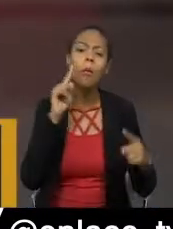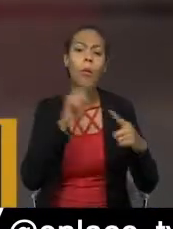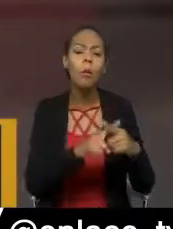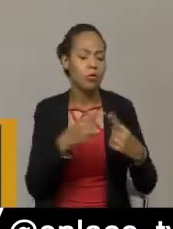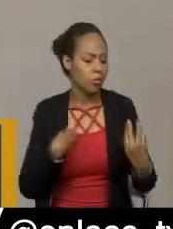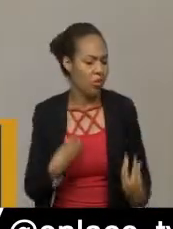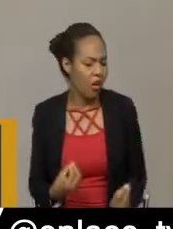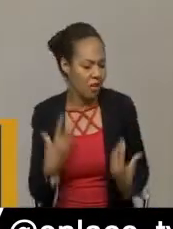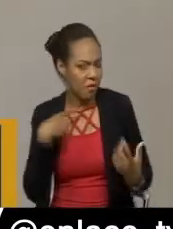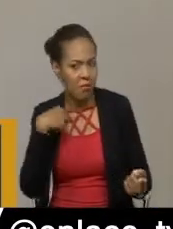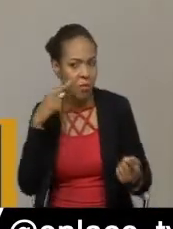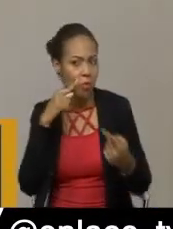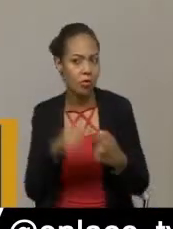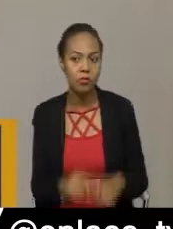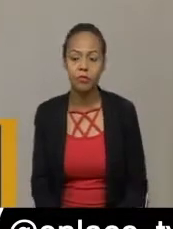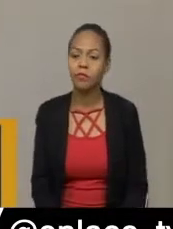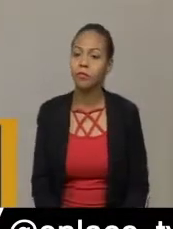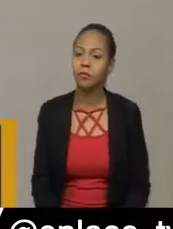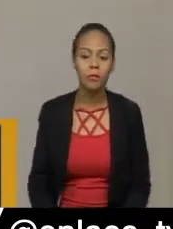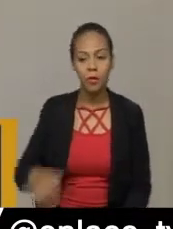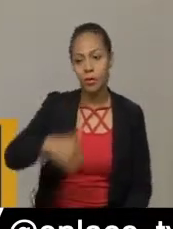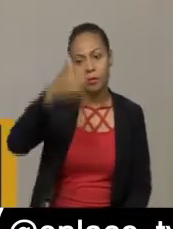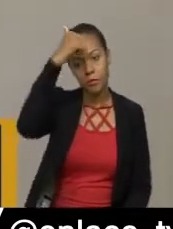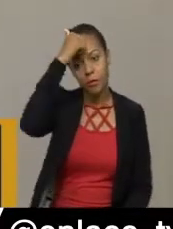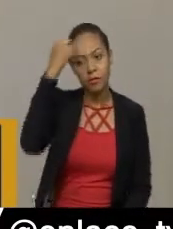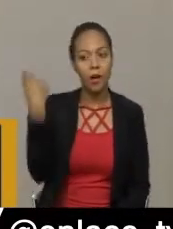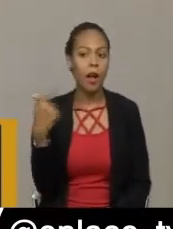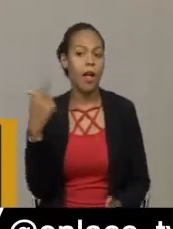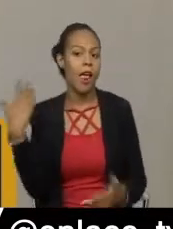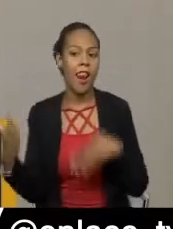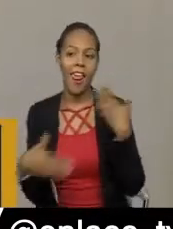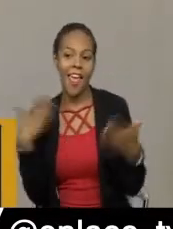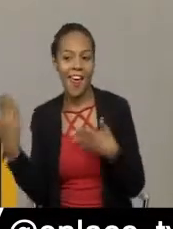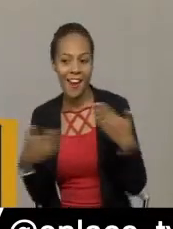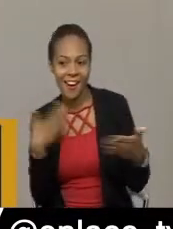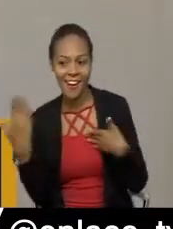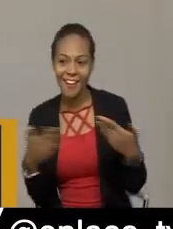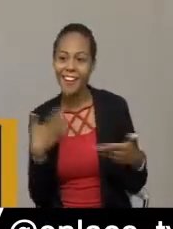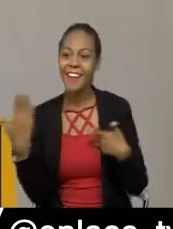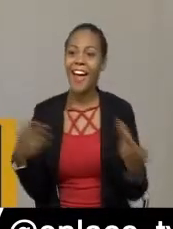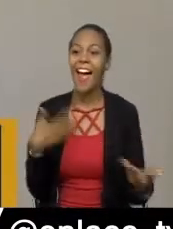de vida. El sentido fundamental estaba en la alegría, estaba en el estudio.